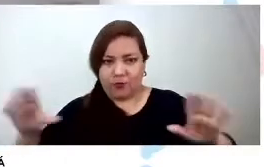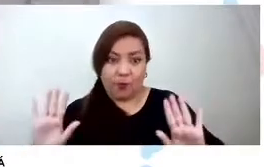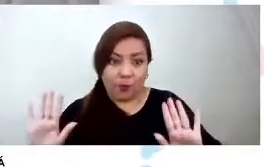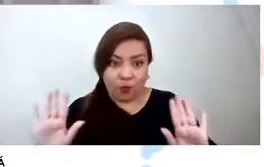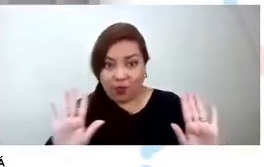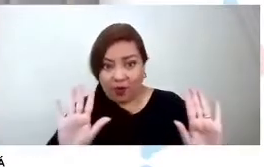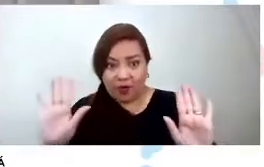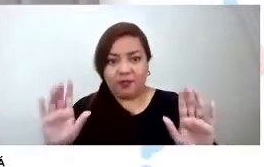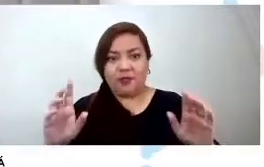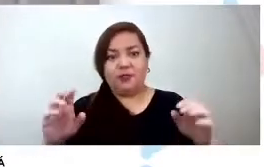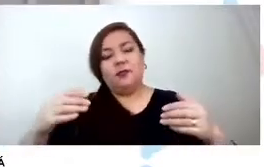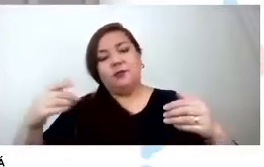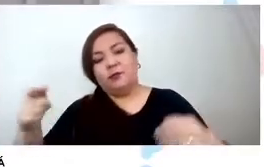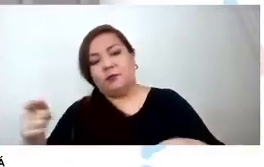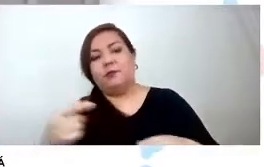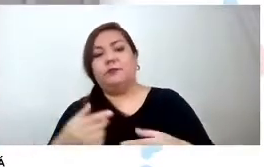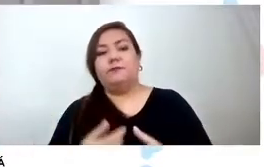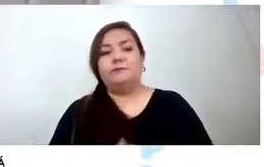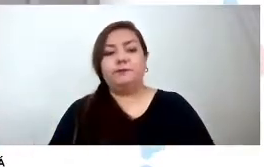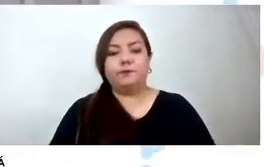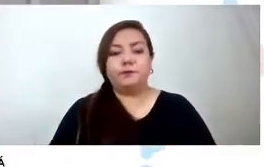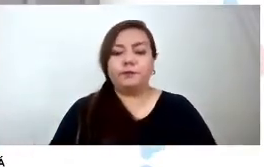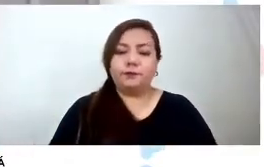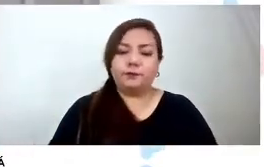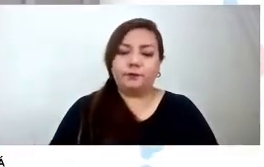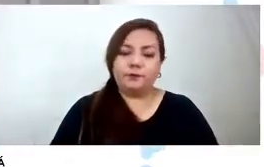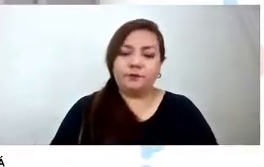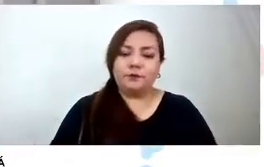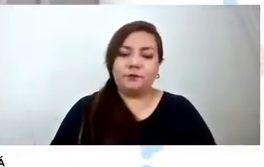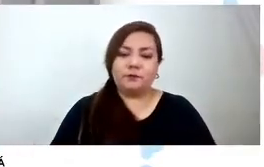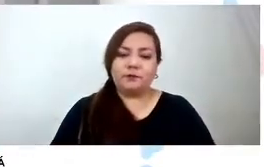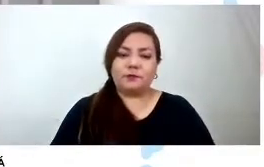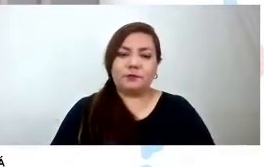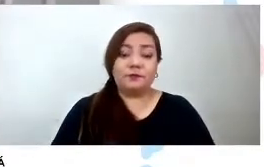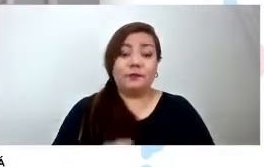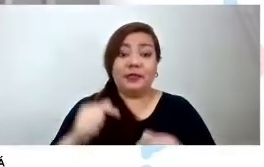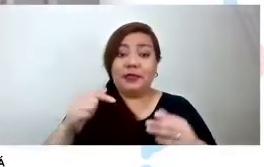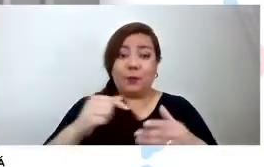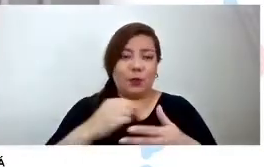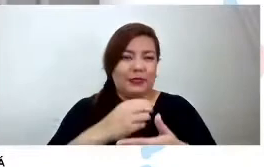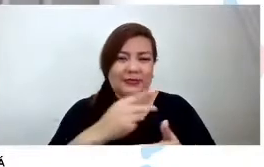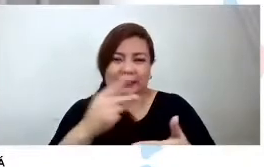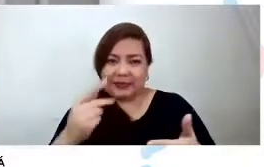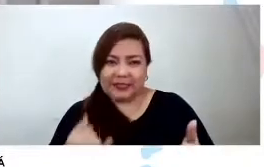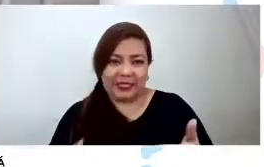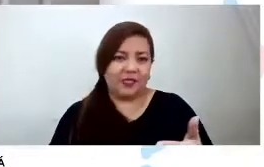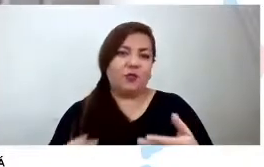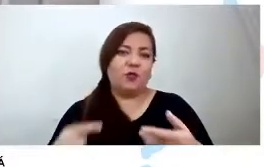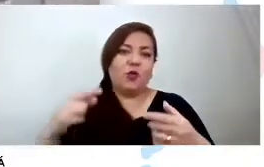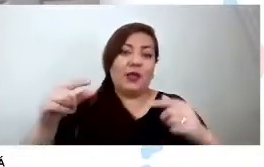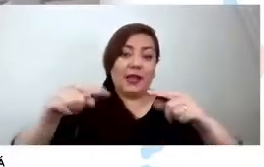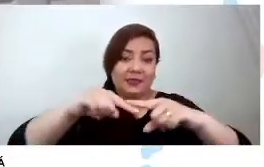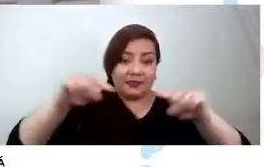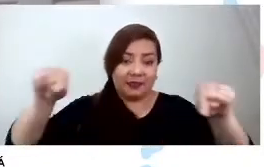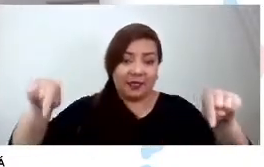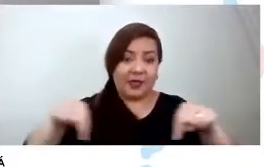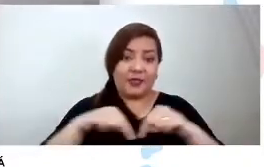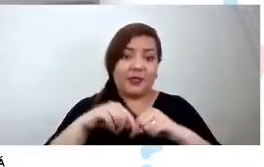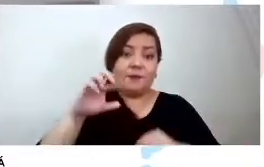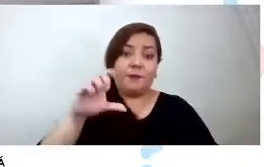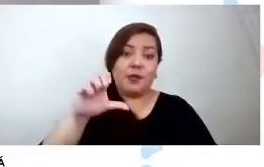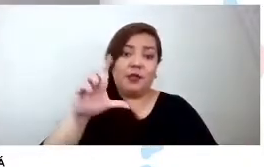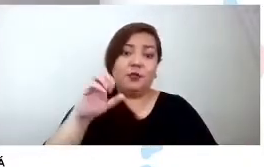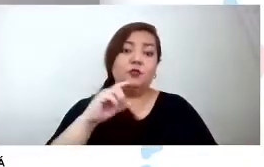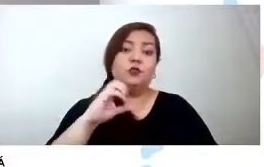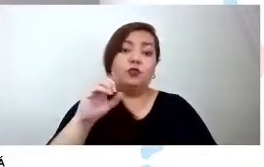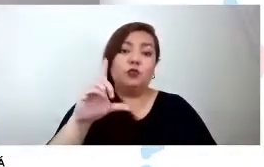en exhibición. Estamos en pleno diseño de la sala de paleontología, pero en este caso la